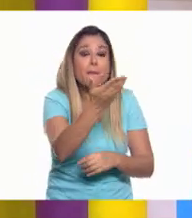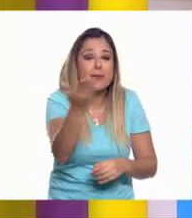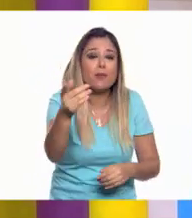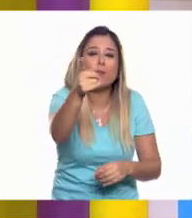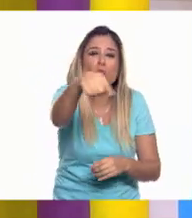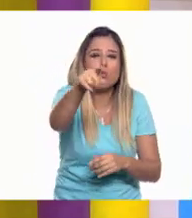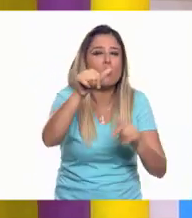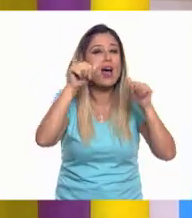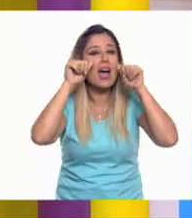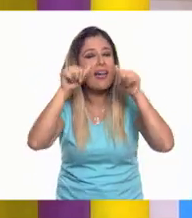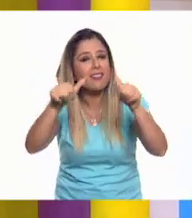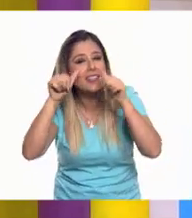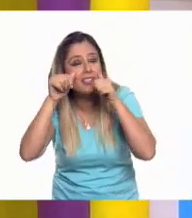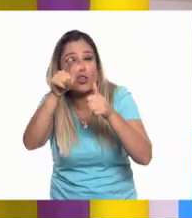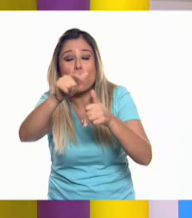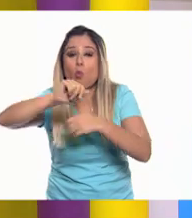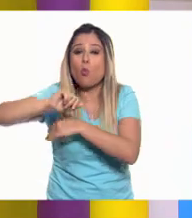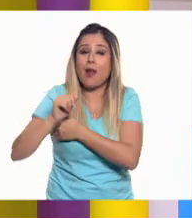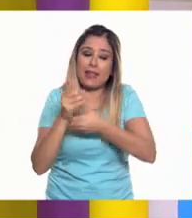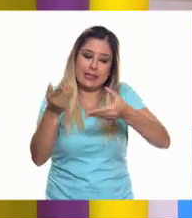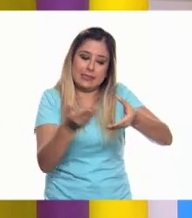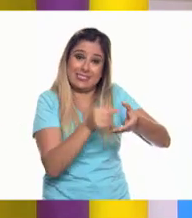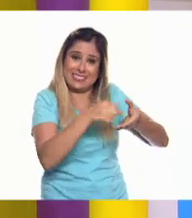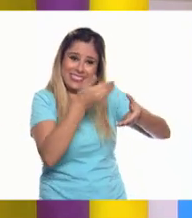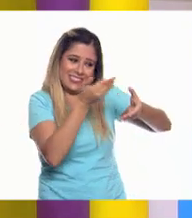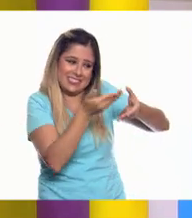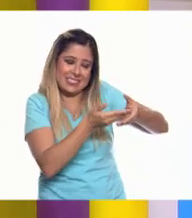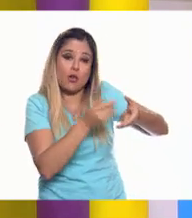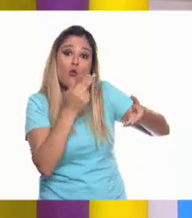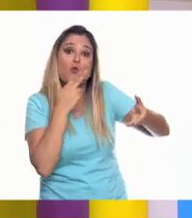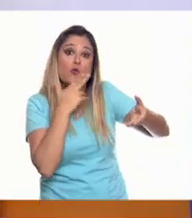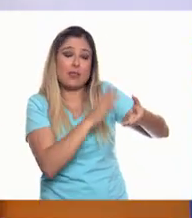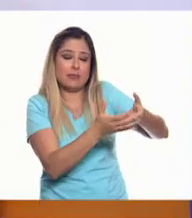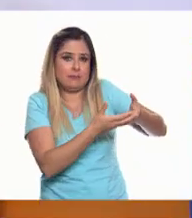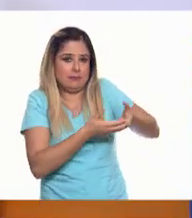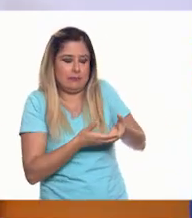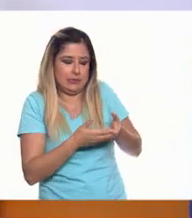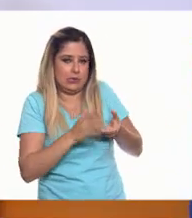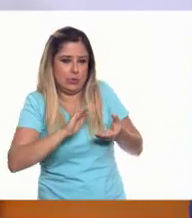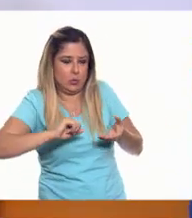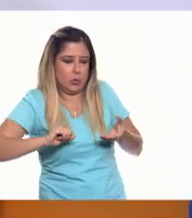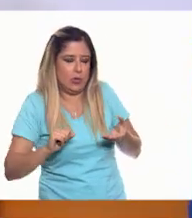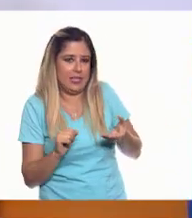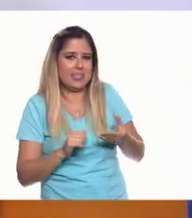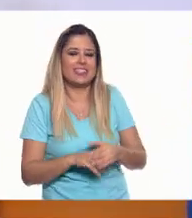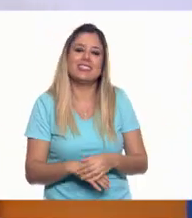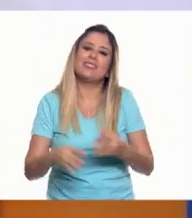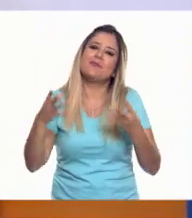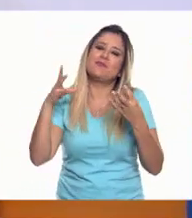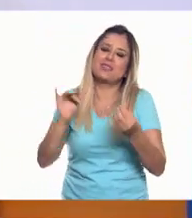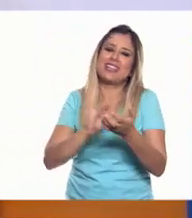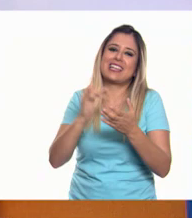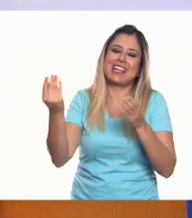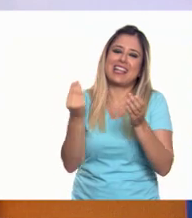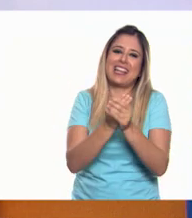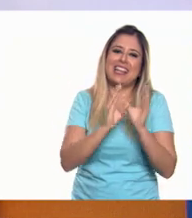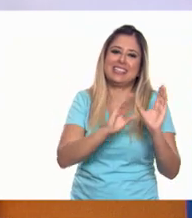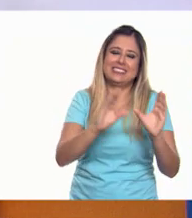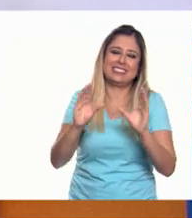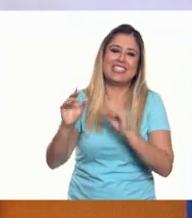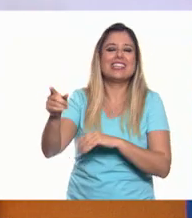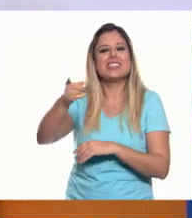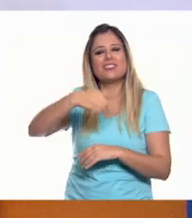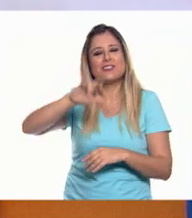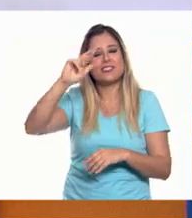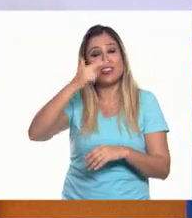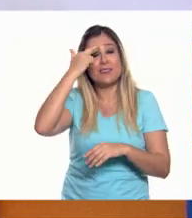muy atentos y que conserven ese álbum porque lo vamos a seguir utilizando. Ah, me parece muy bien, Lenny. Pues muchísimas gracias por esta clase. Hiciste